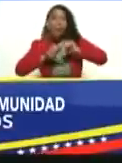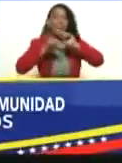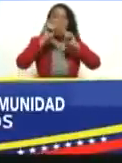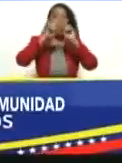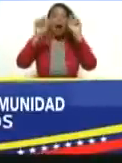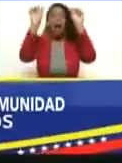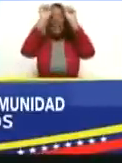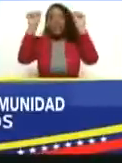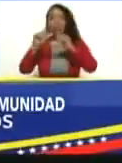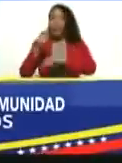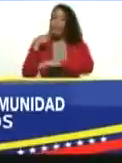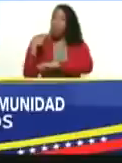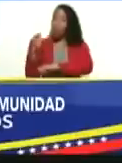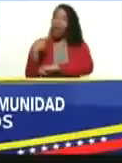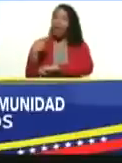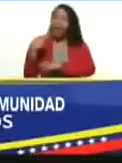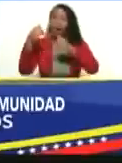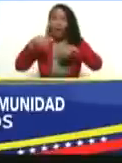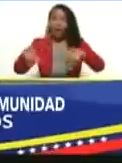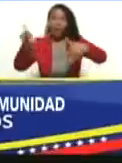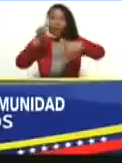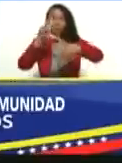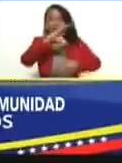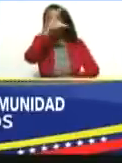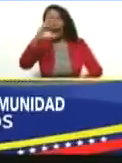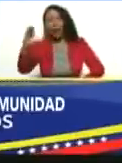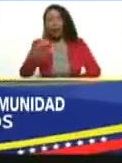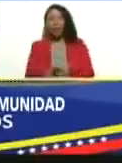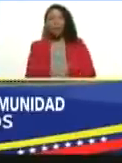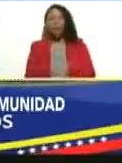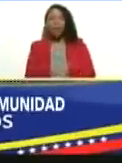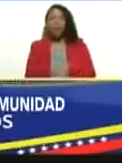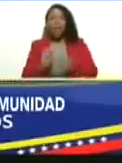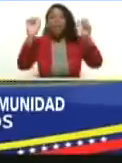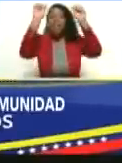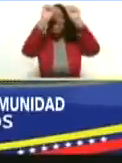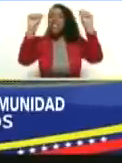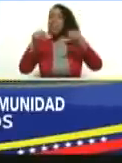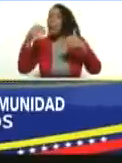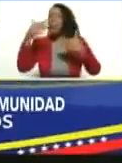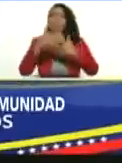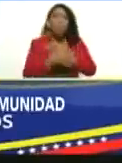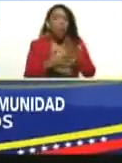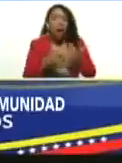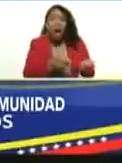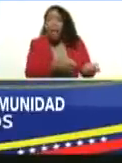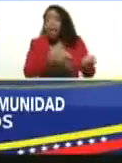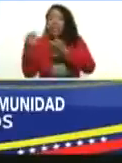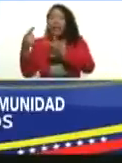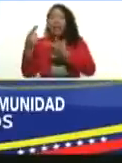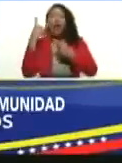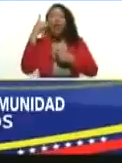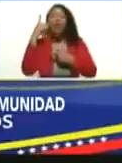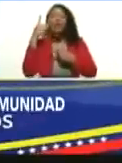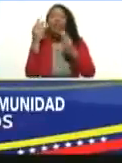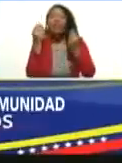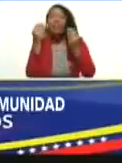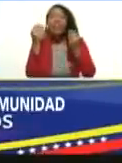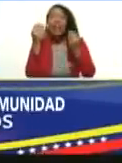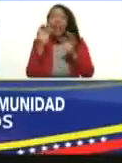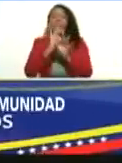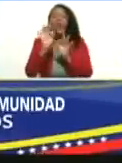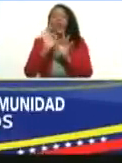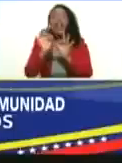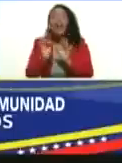sistema monetario latinoamericano caribeño de un sistema que nos lleve a una moneda y a un